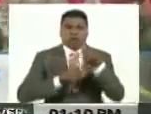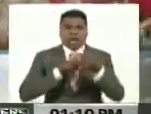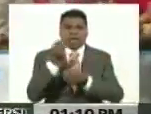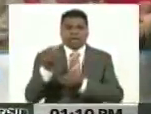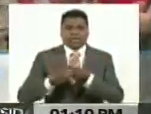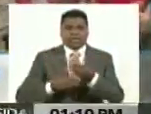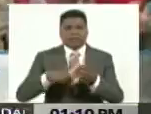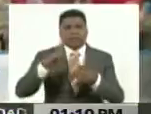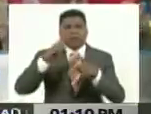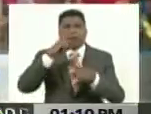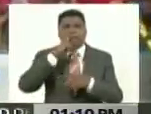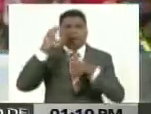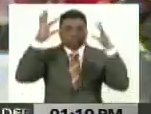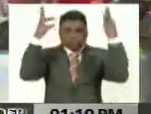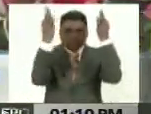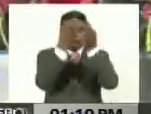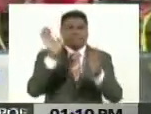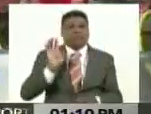Venezuela, por la patria.